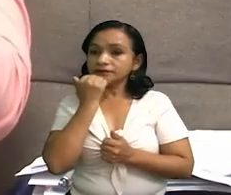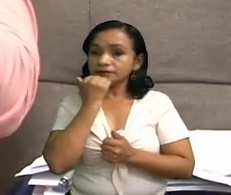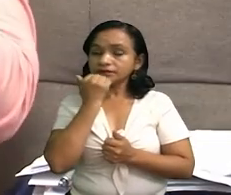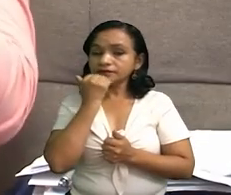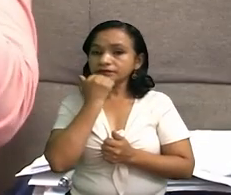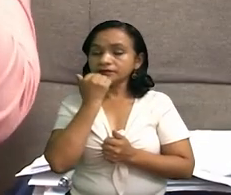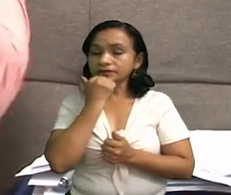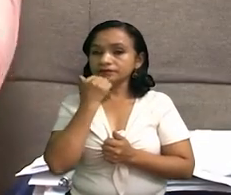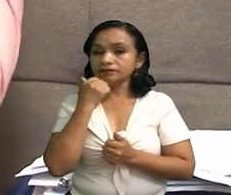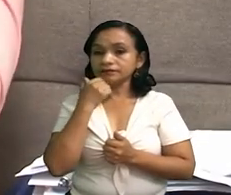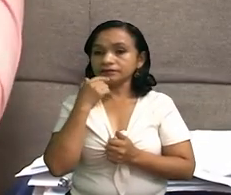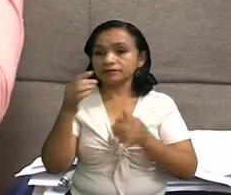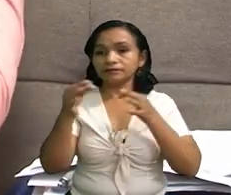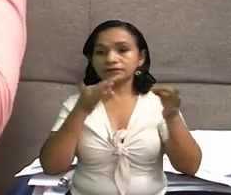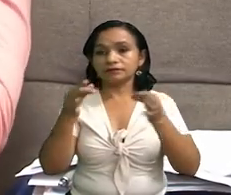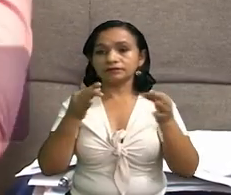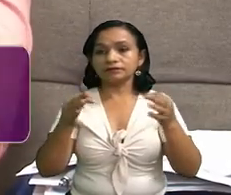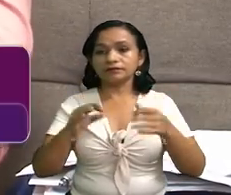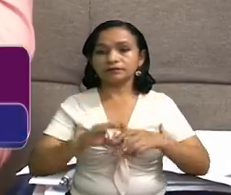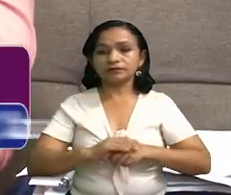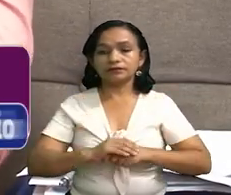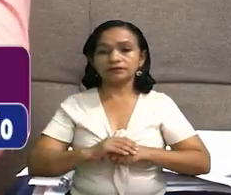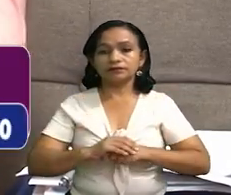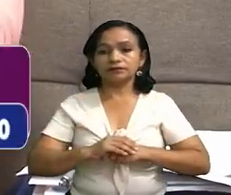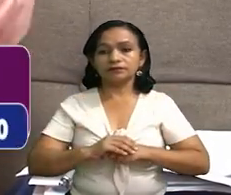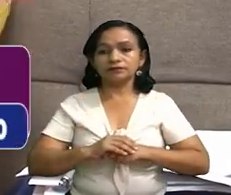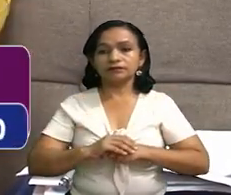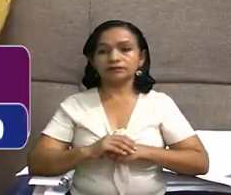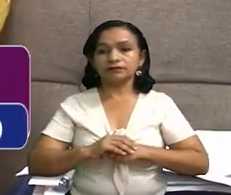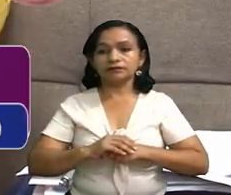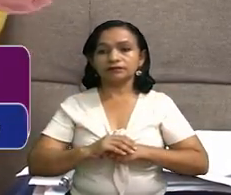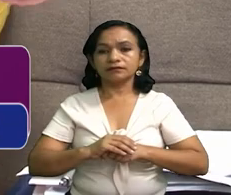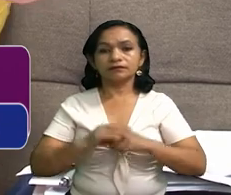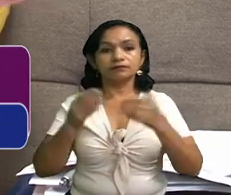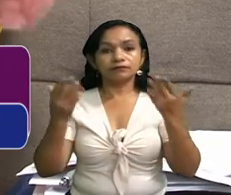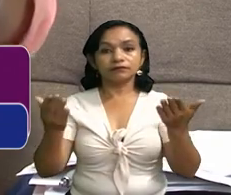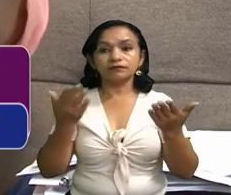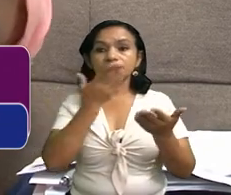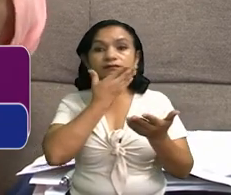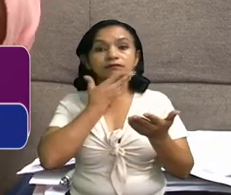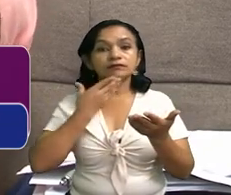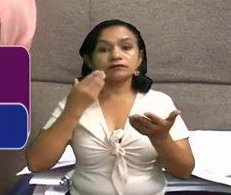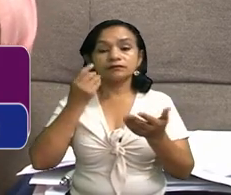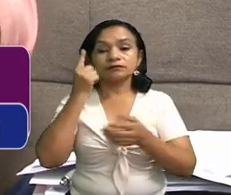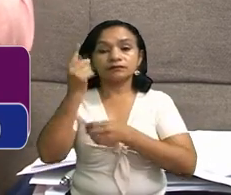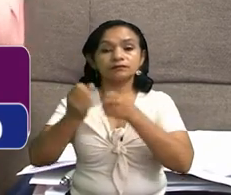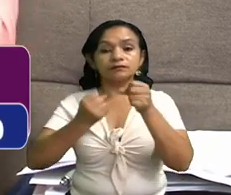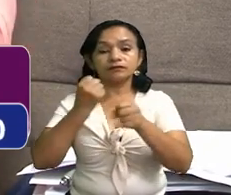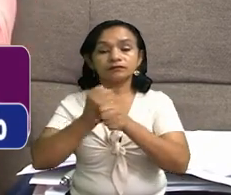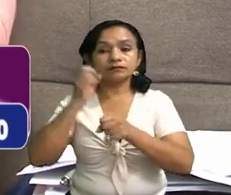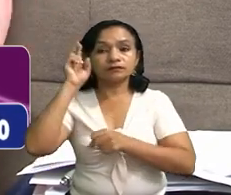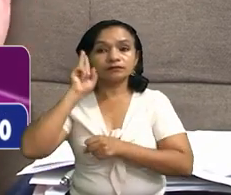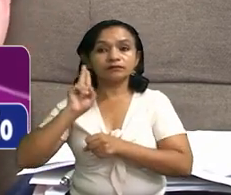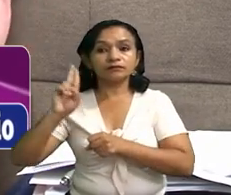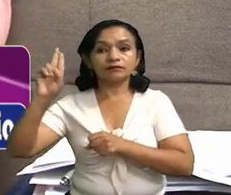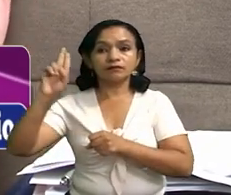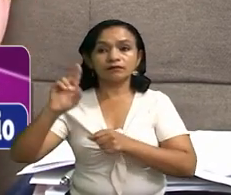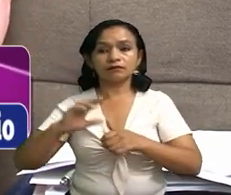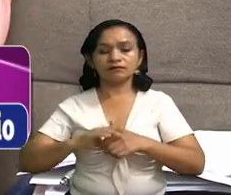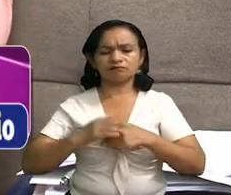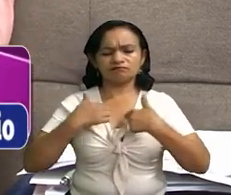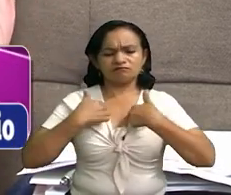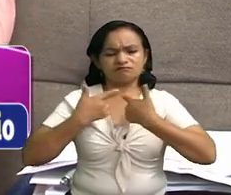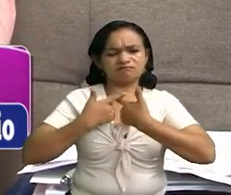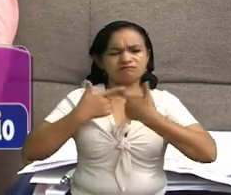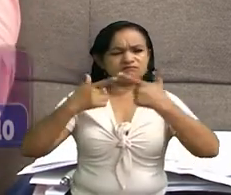aprovecho para plantear lo que hemos claro, analizado. Claro, por favor. Que cuando el joven llega primer año a la universidad, él se siente